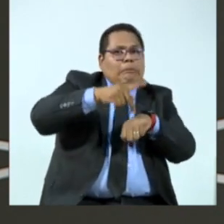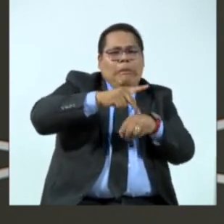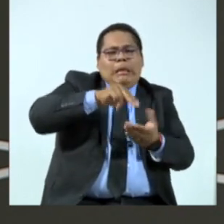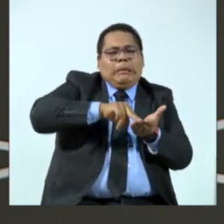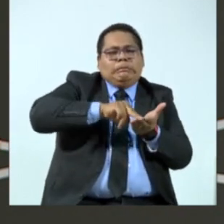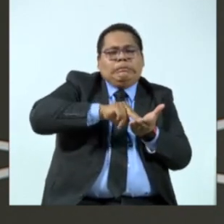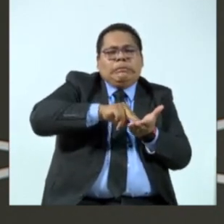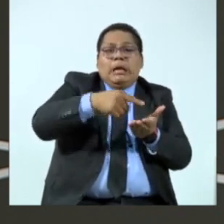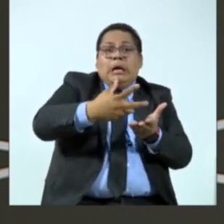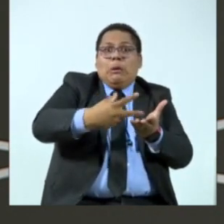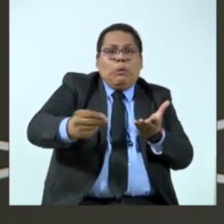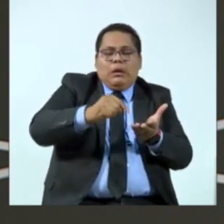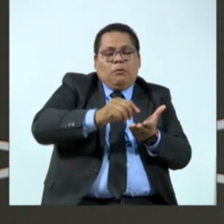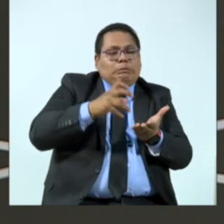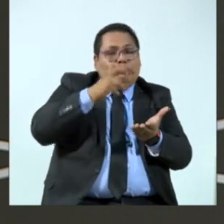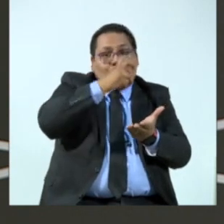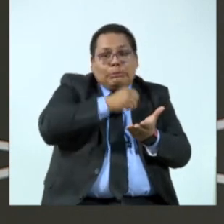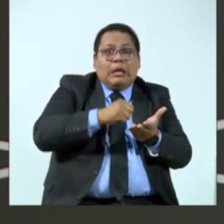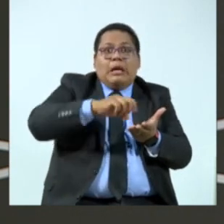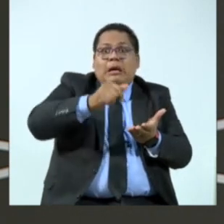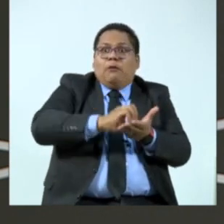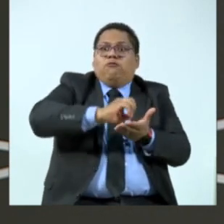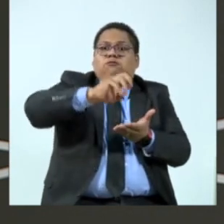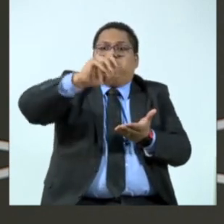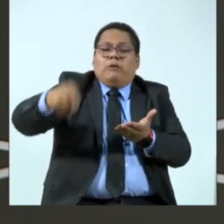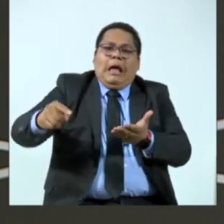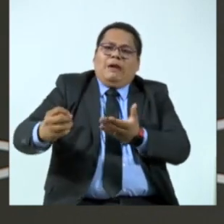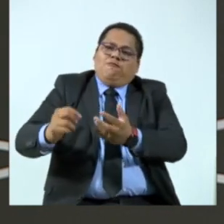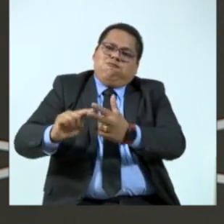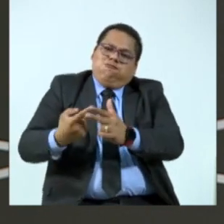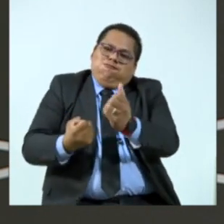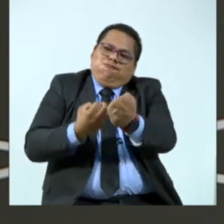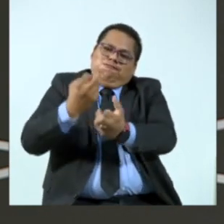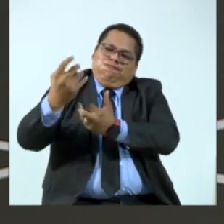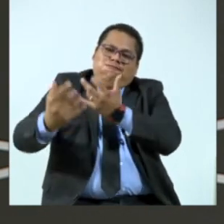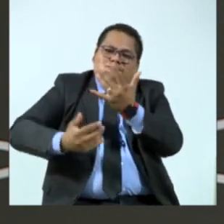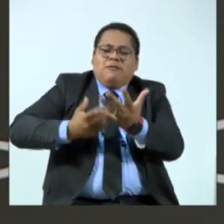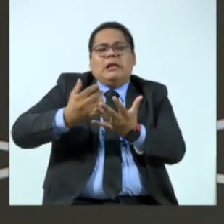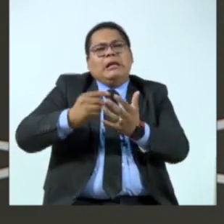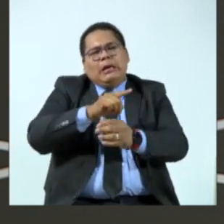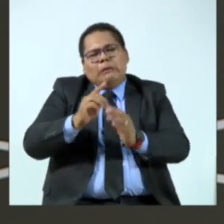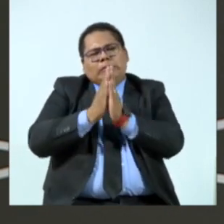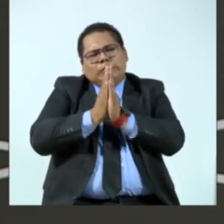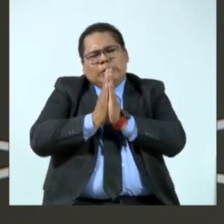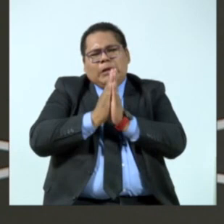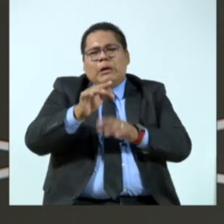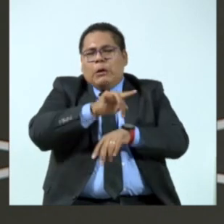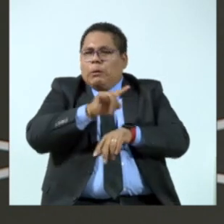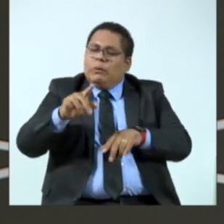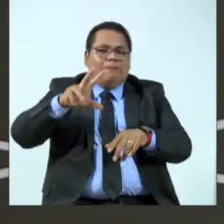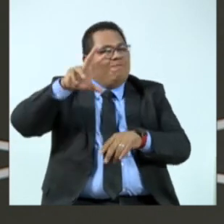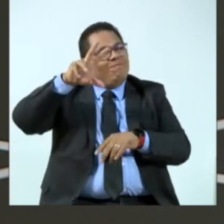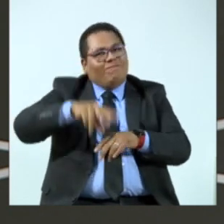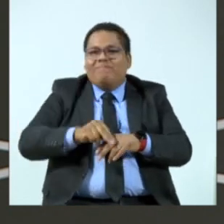llegar a cierta distancia y pueden generar grande incendios no entonces invitar a la población para que se abstengan a hacer este tipo de de actividad que